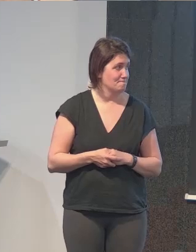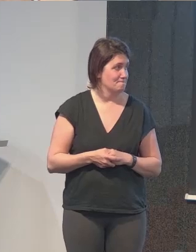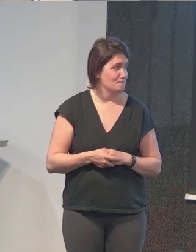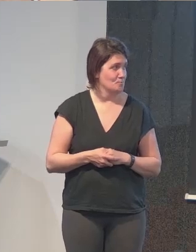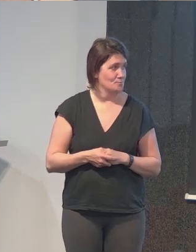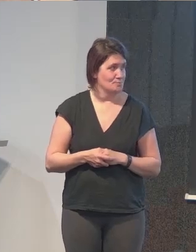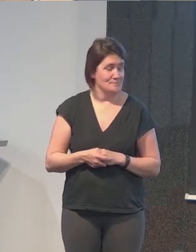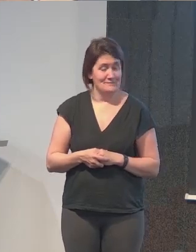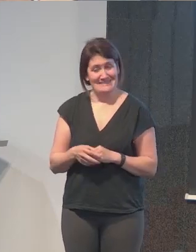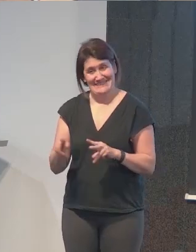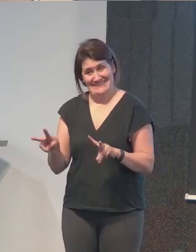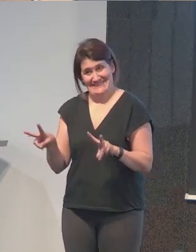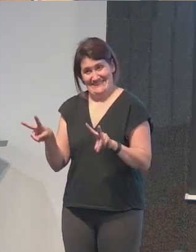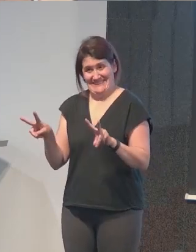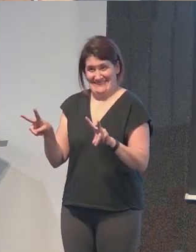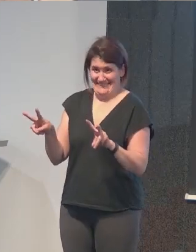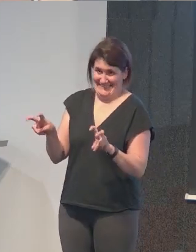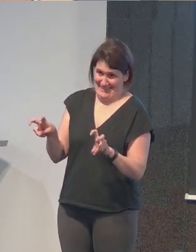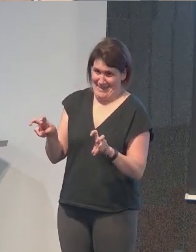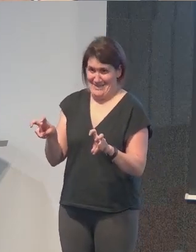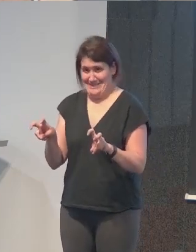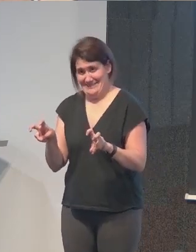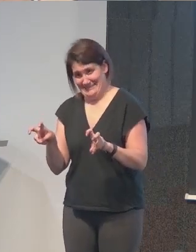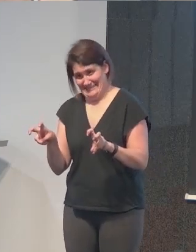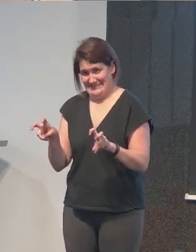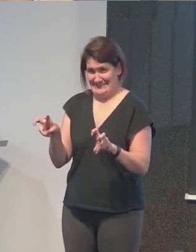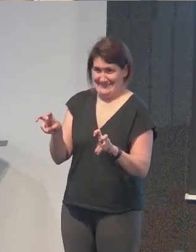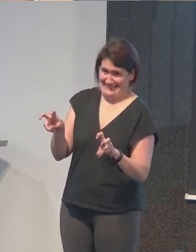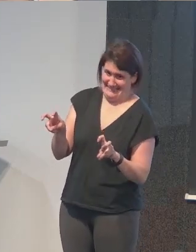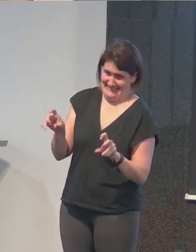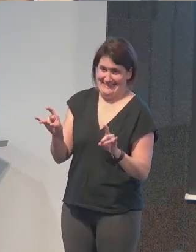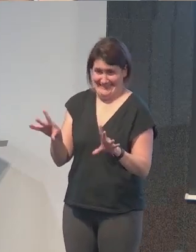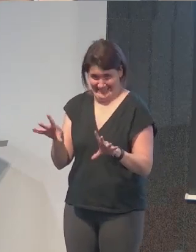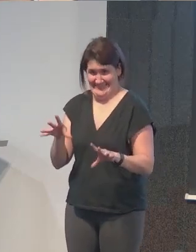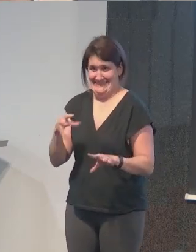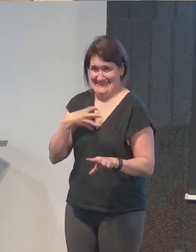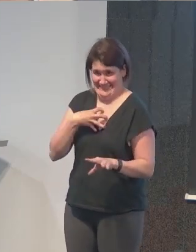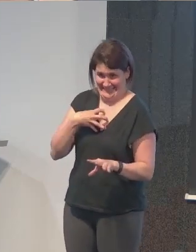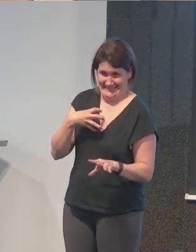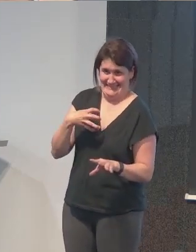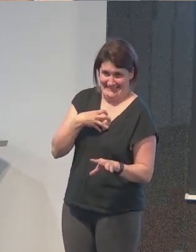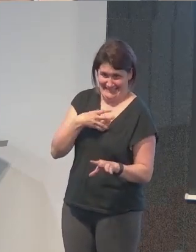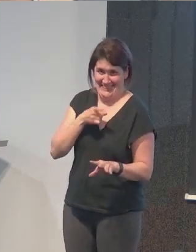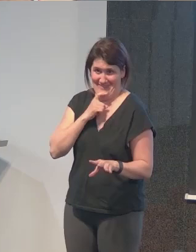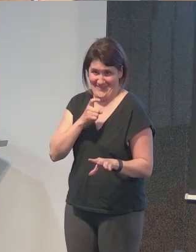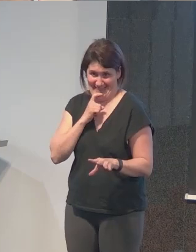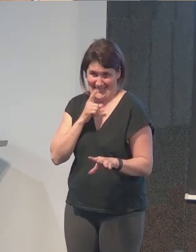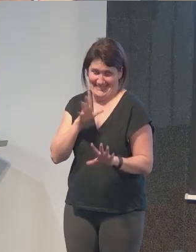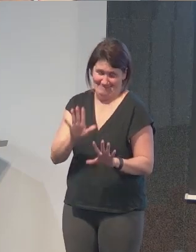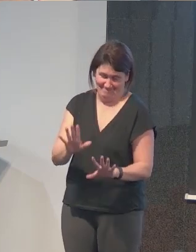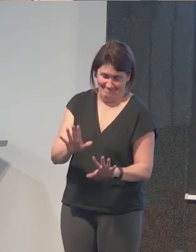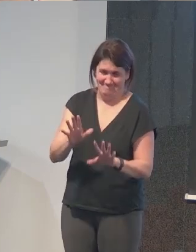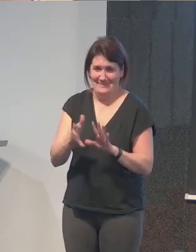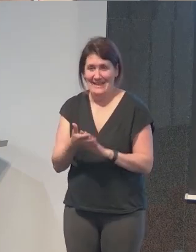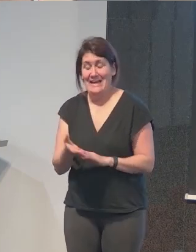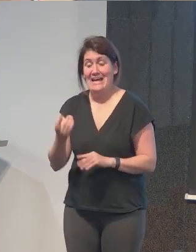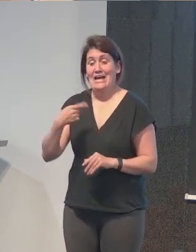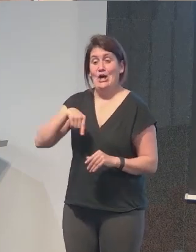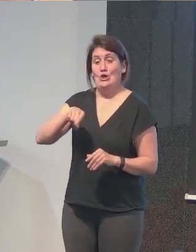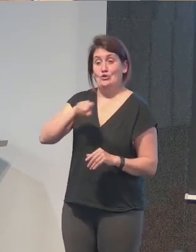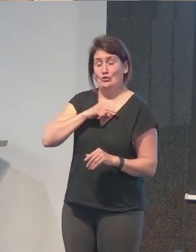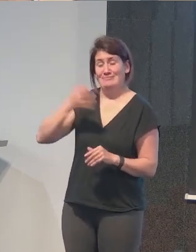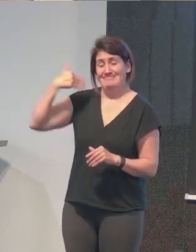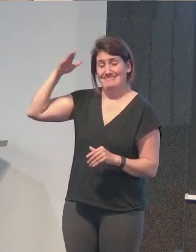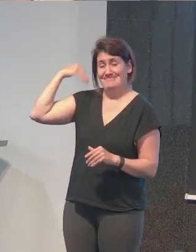Es un tema muy, muy difícil y creo que no hace falta que te lo cuente. Nosotros hace